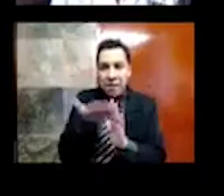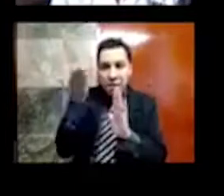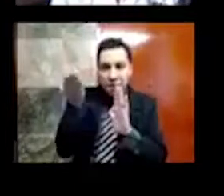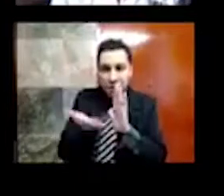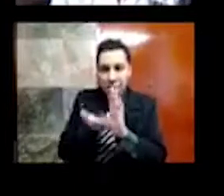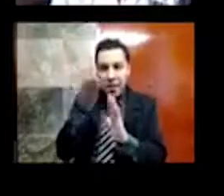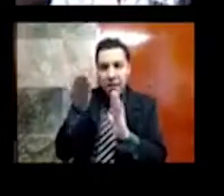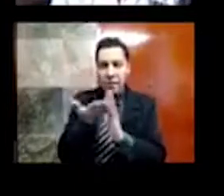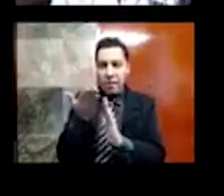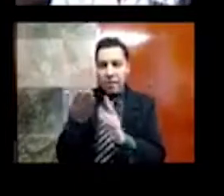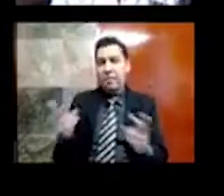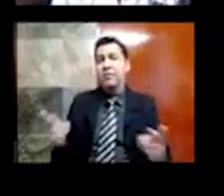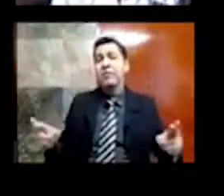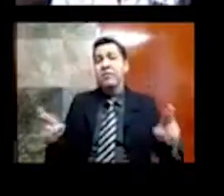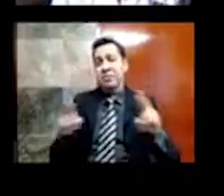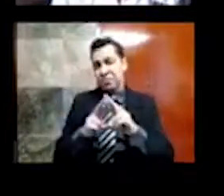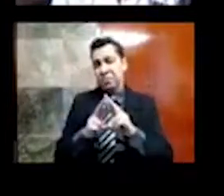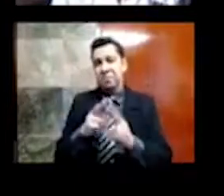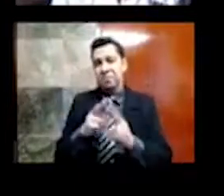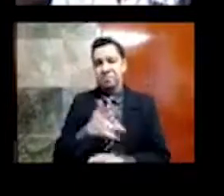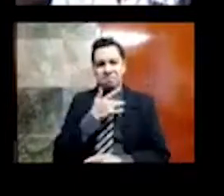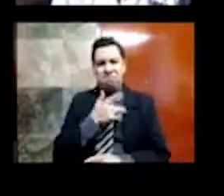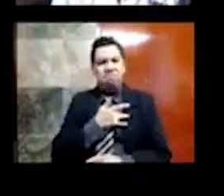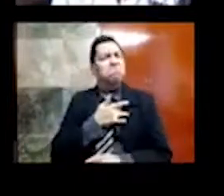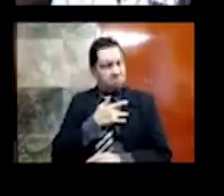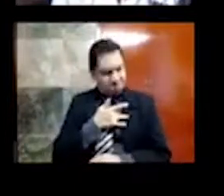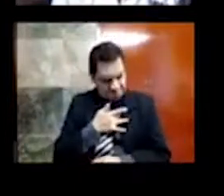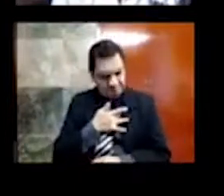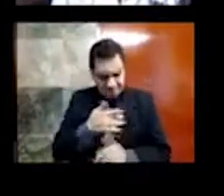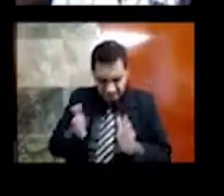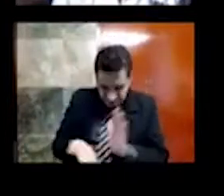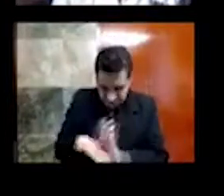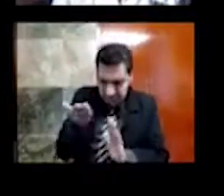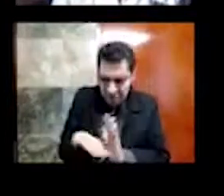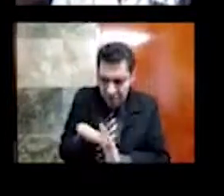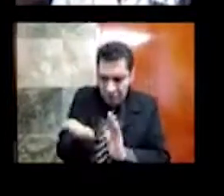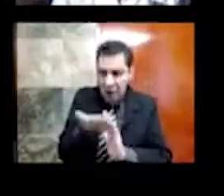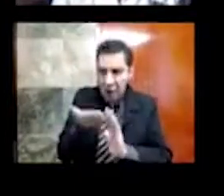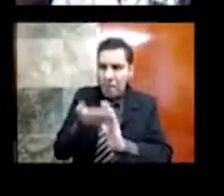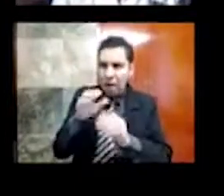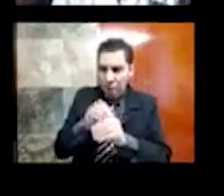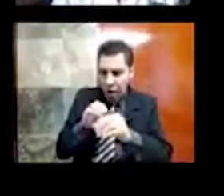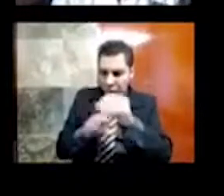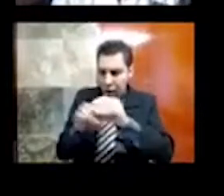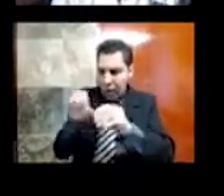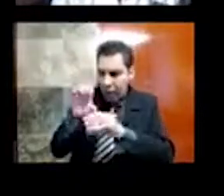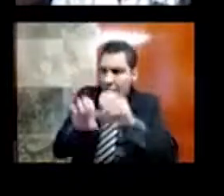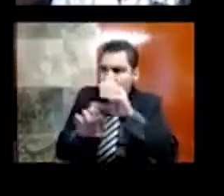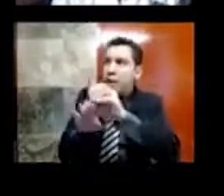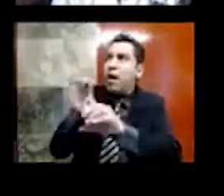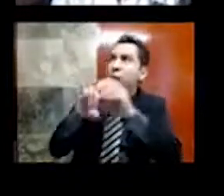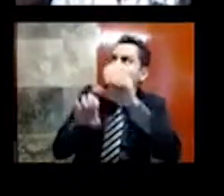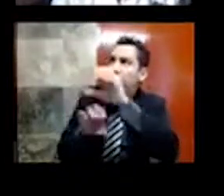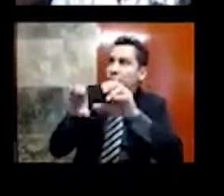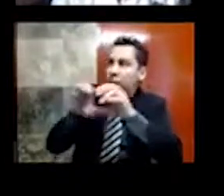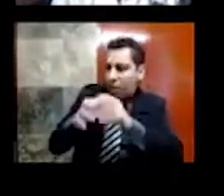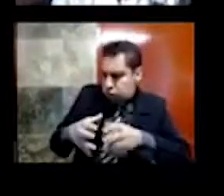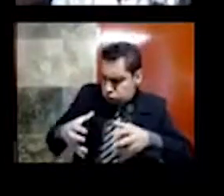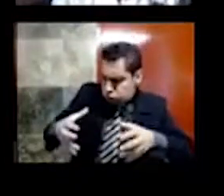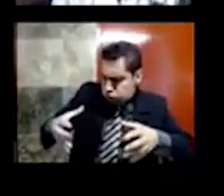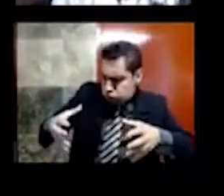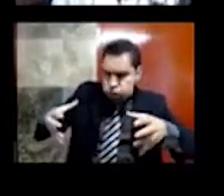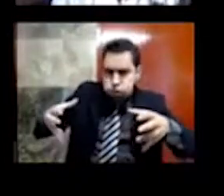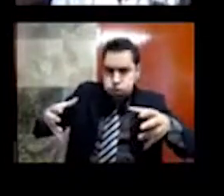puede impulsar a la gente a hacer una obra de este tamaño. Millones de operadores, millones de adoberos, millones